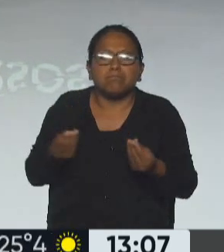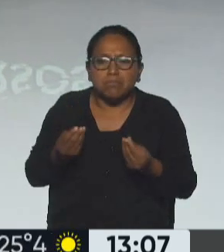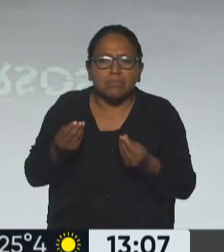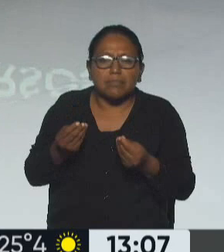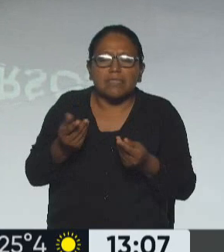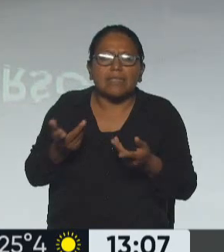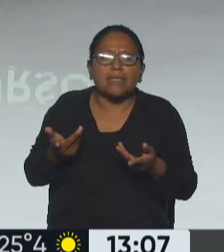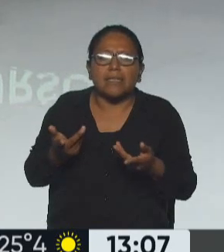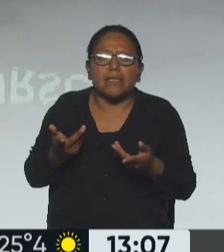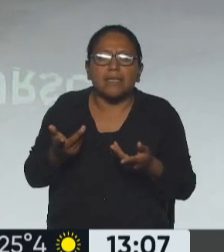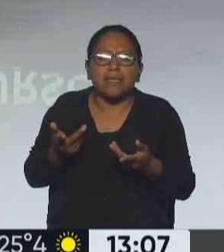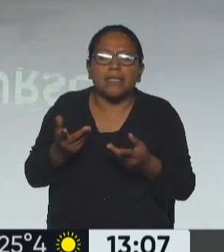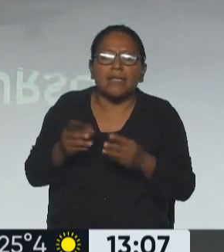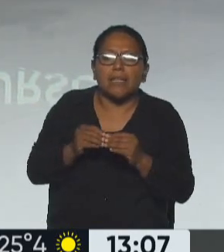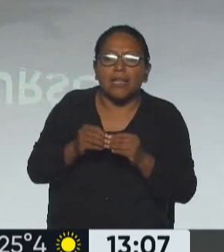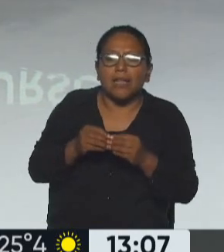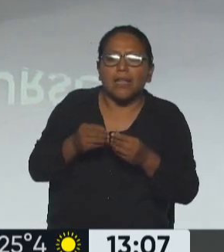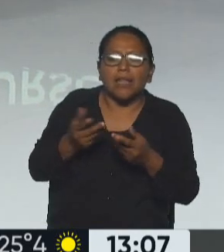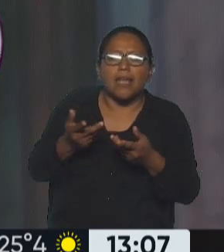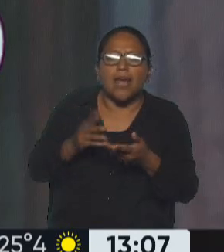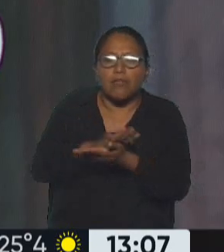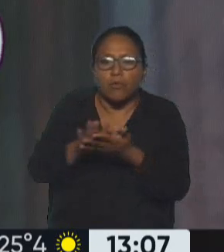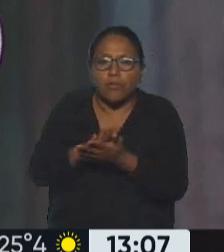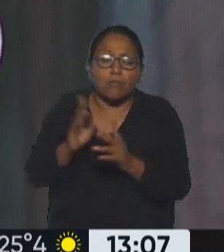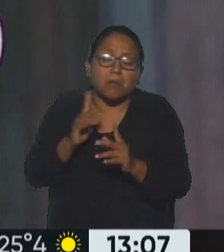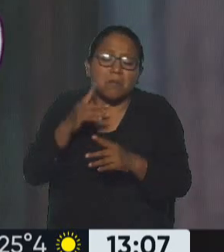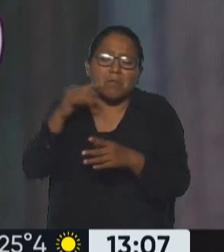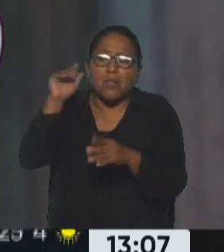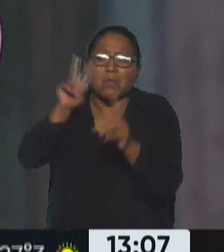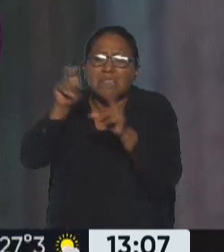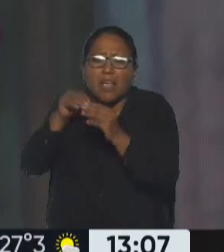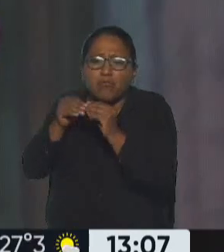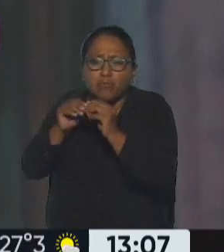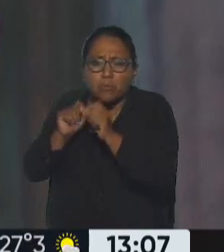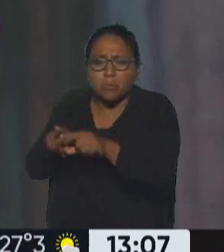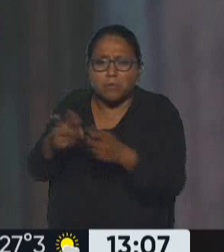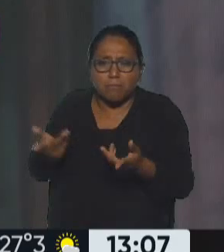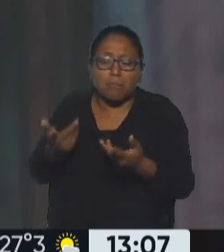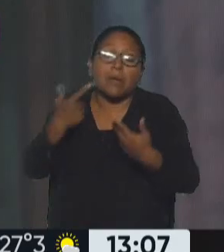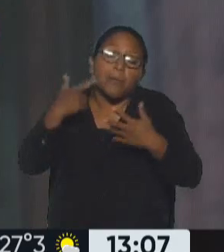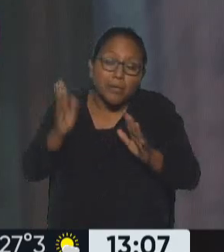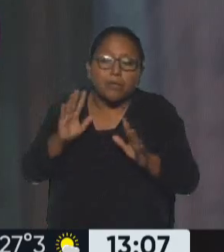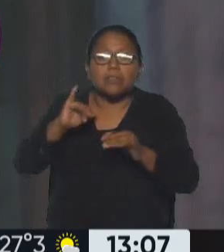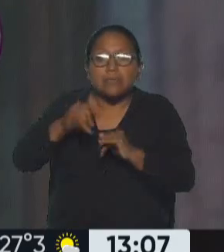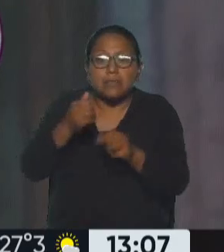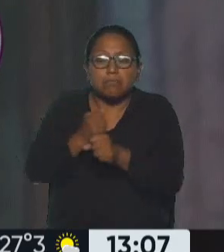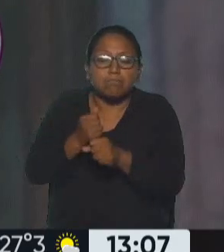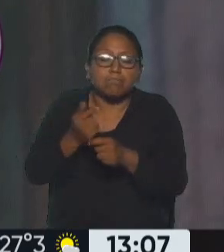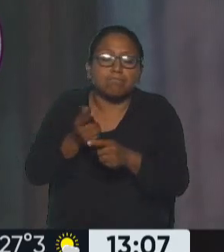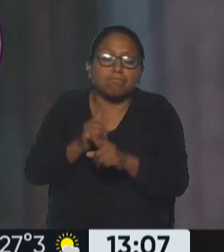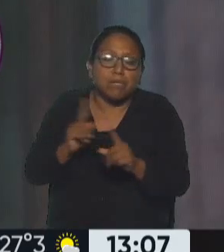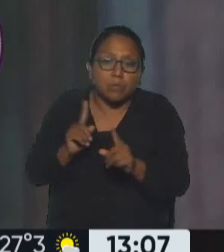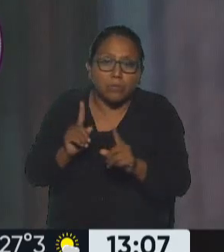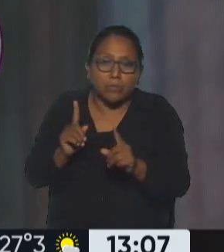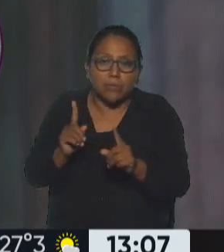esto en términos de una cuestión de fondo bueno en principio no le corresponde pero supongamos si se dedicó a hacer eso no no se dedicó